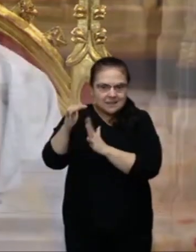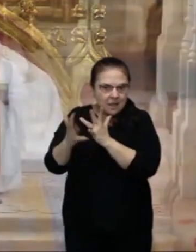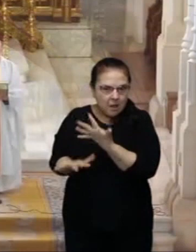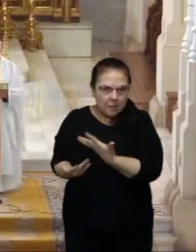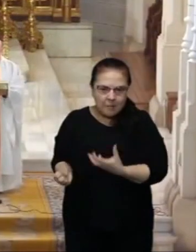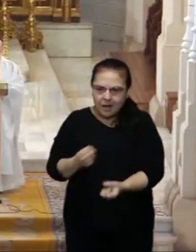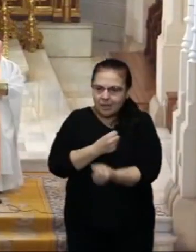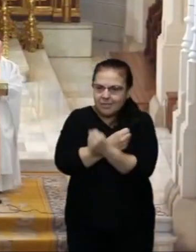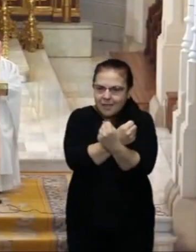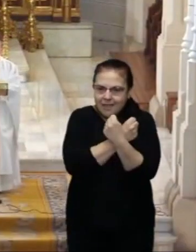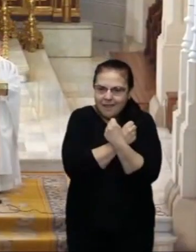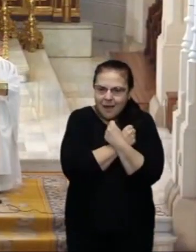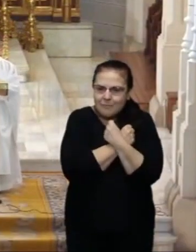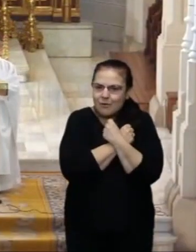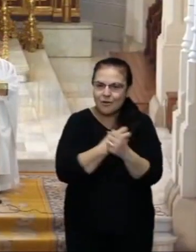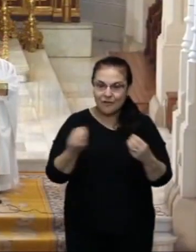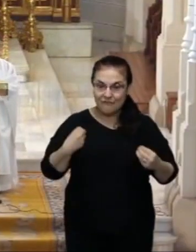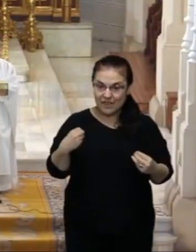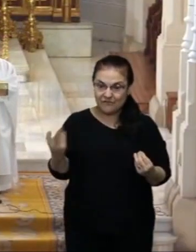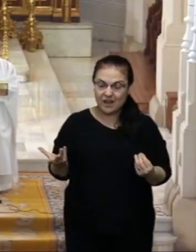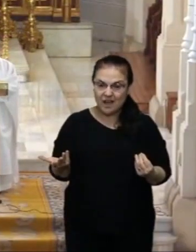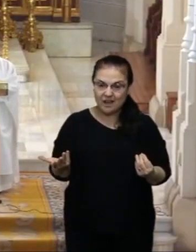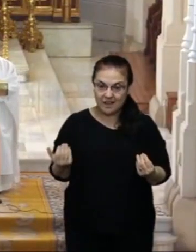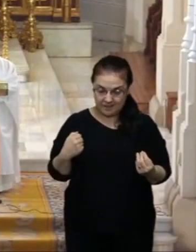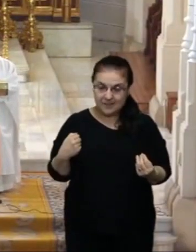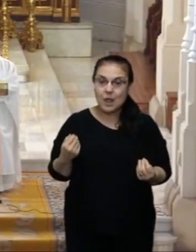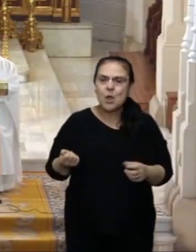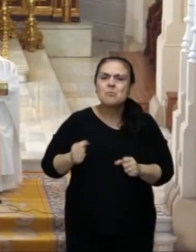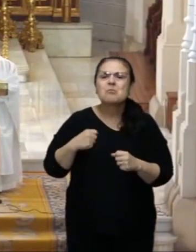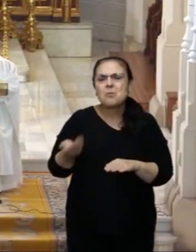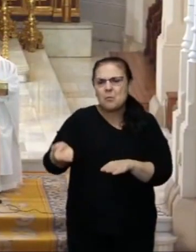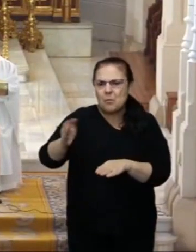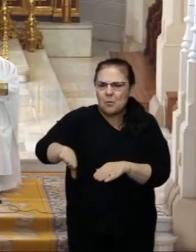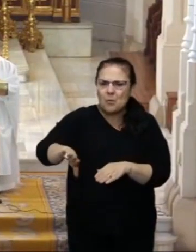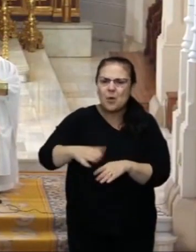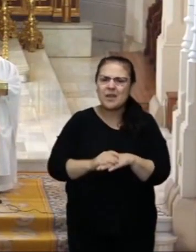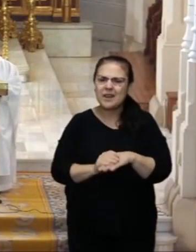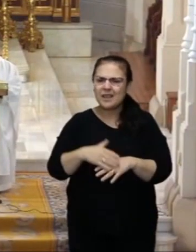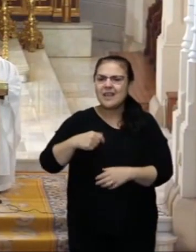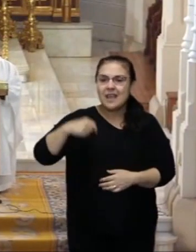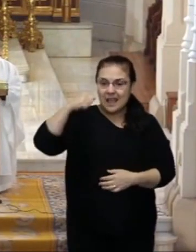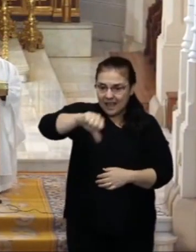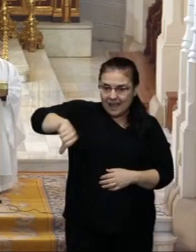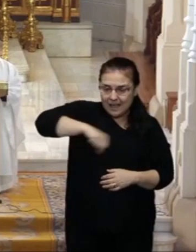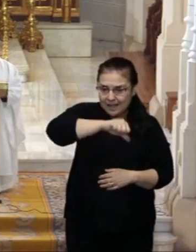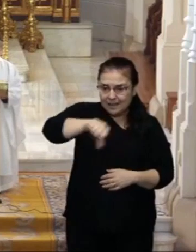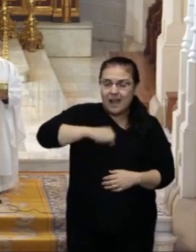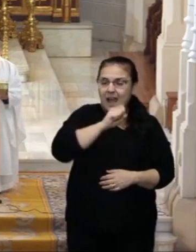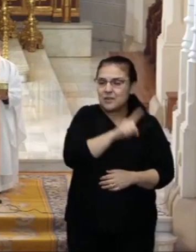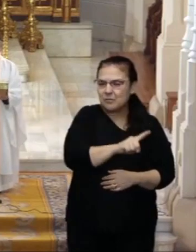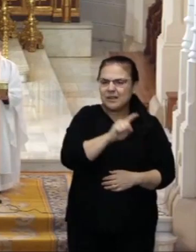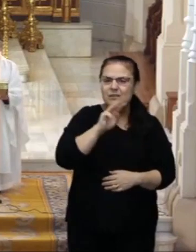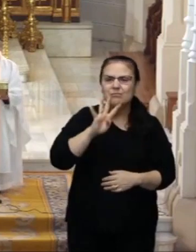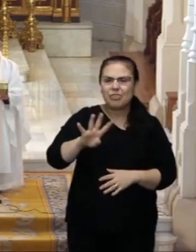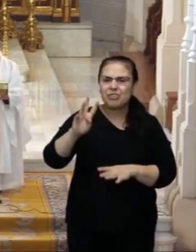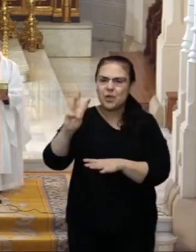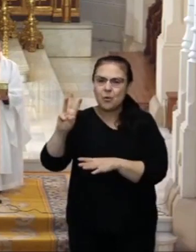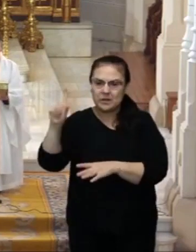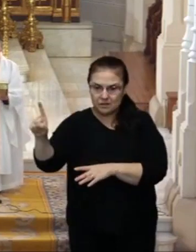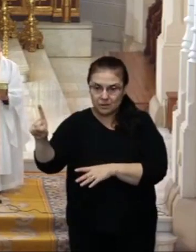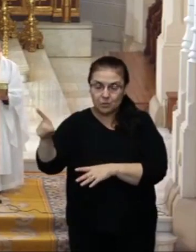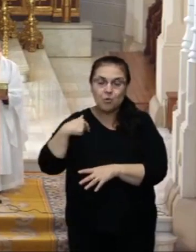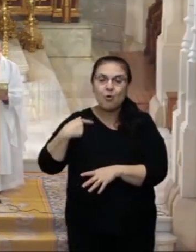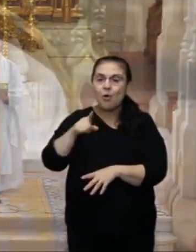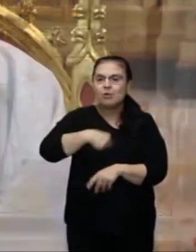viva. Muere en Úbeda, en Jaén, el año 1591. A él nos encomendamos. En